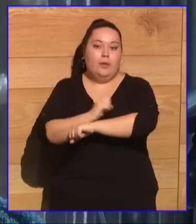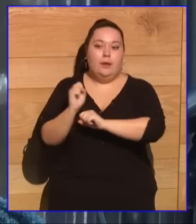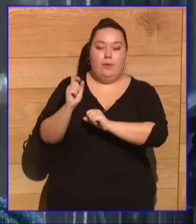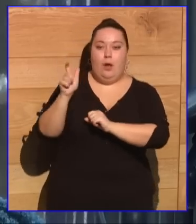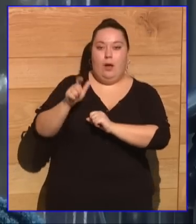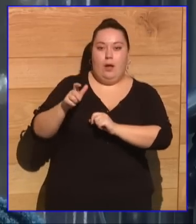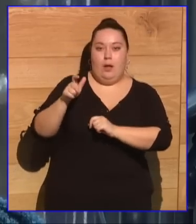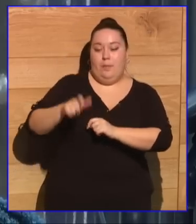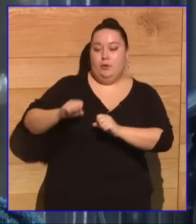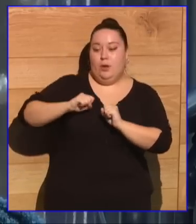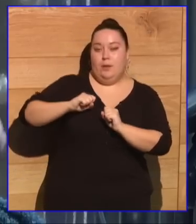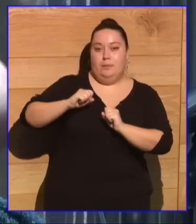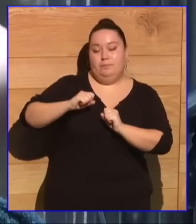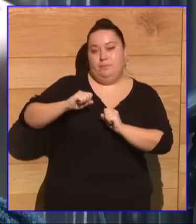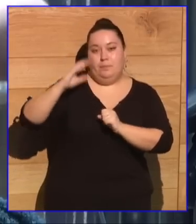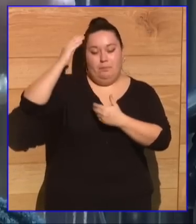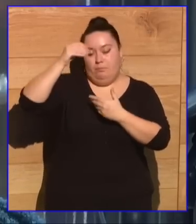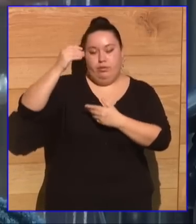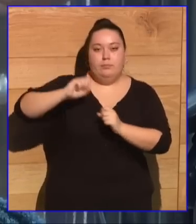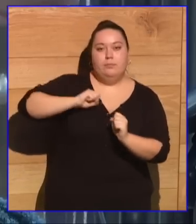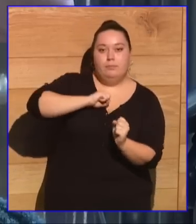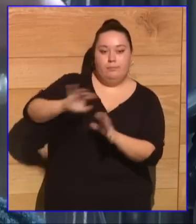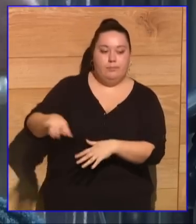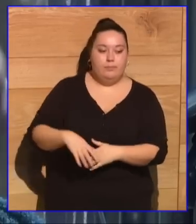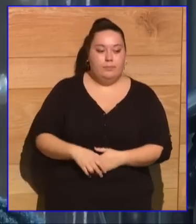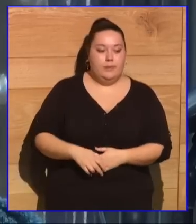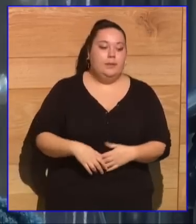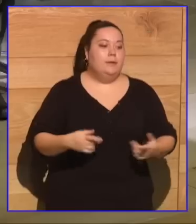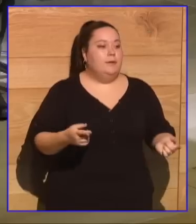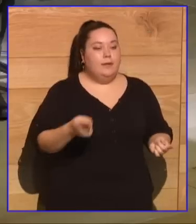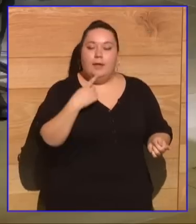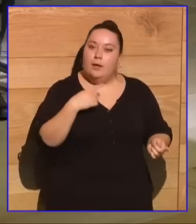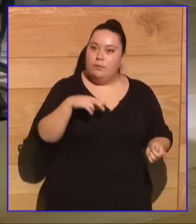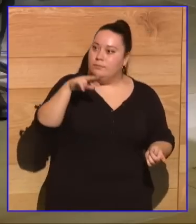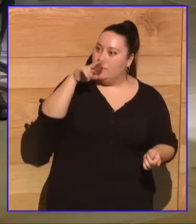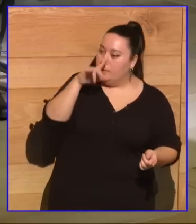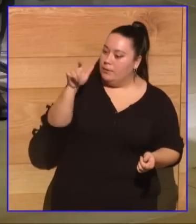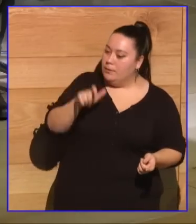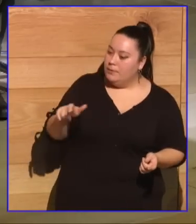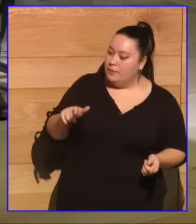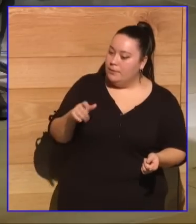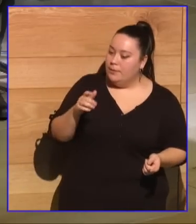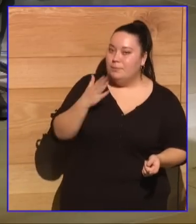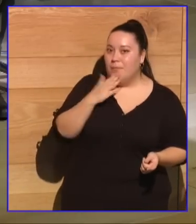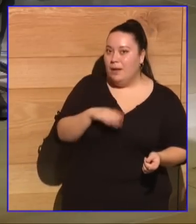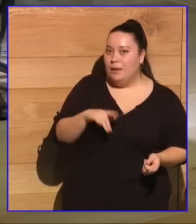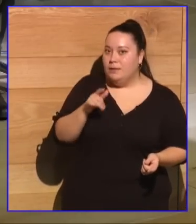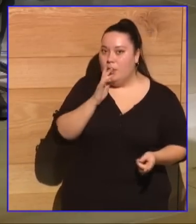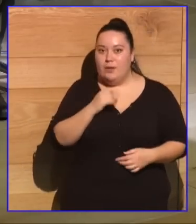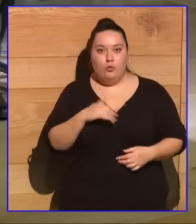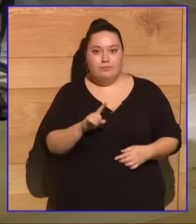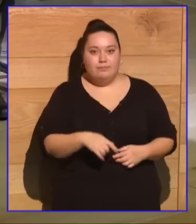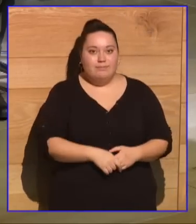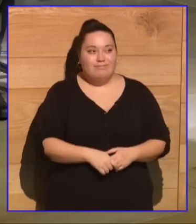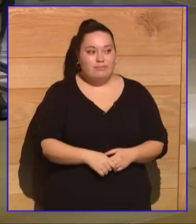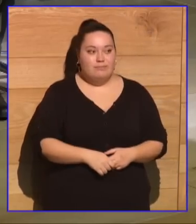un chaval pakistaní. Y entonces dijo, qué preocupante es que esta gente me caiga tan bien y ahora ya no.